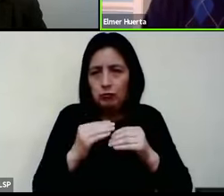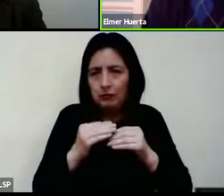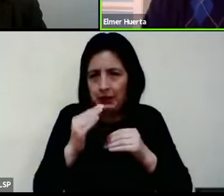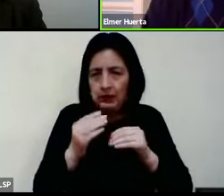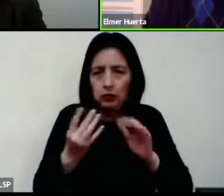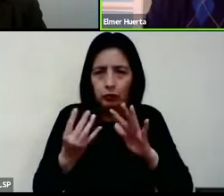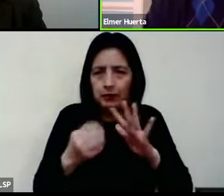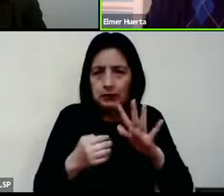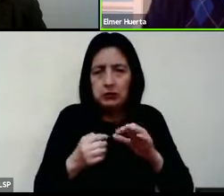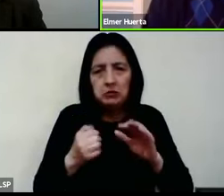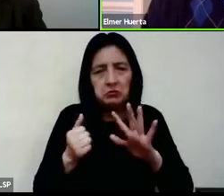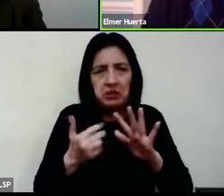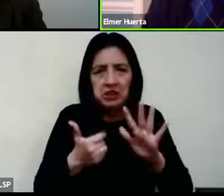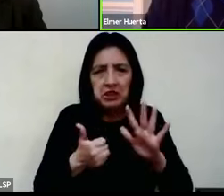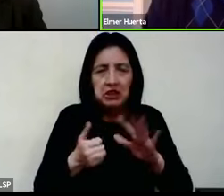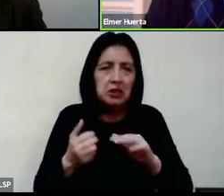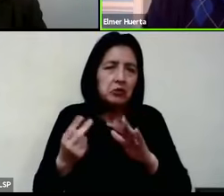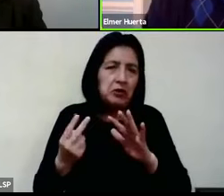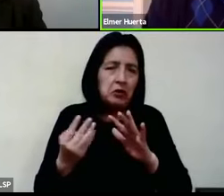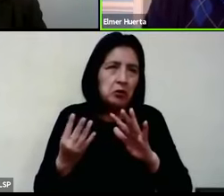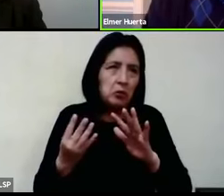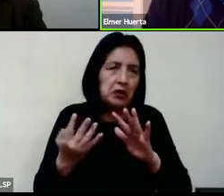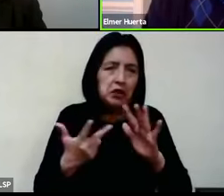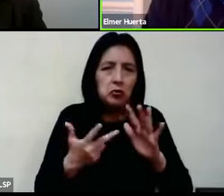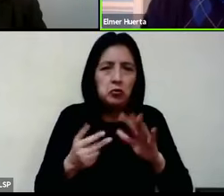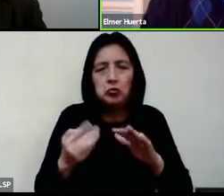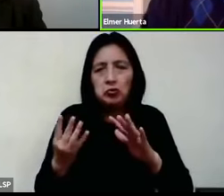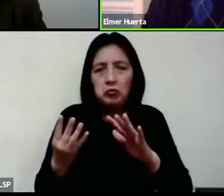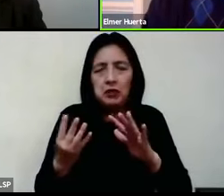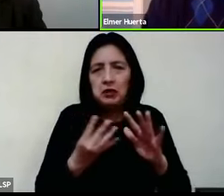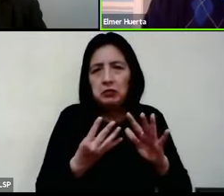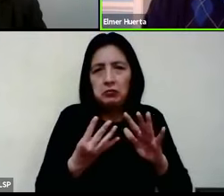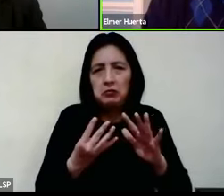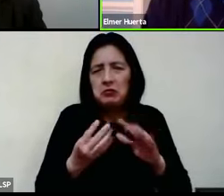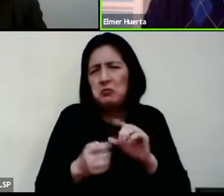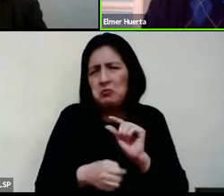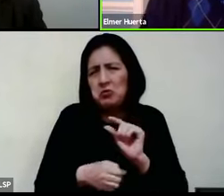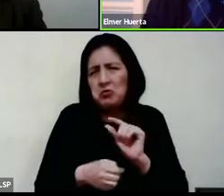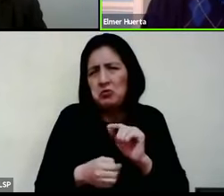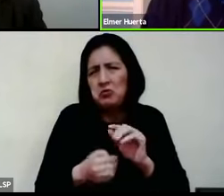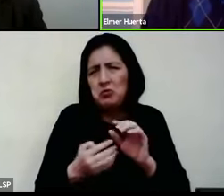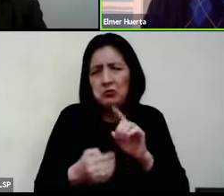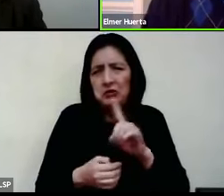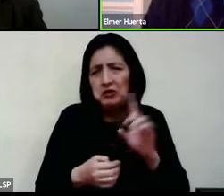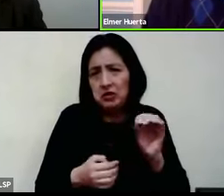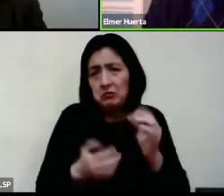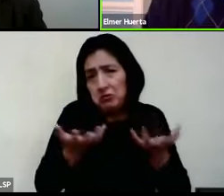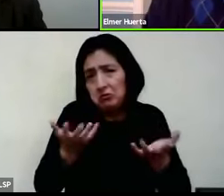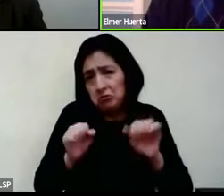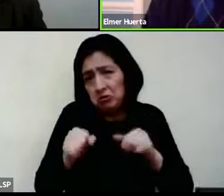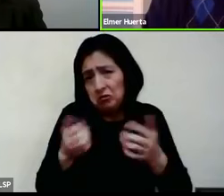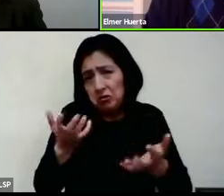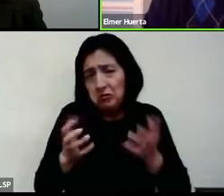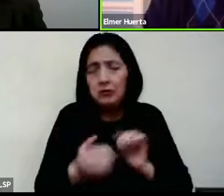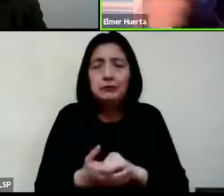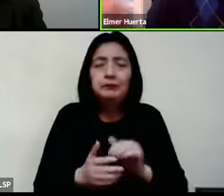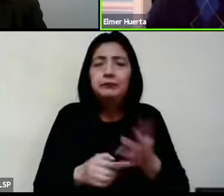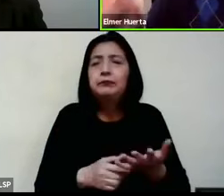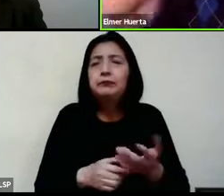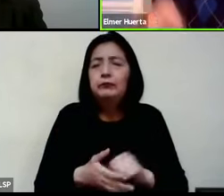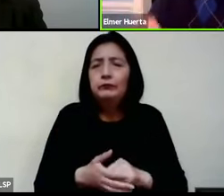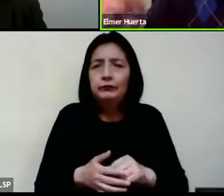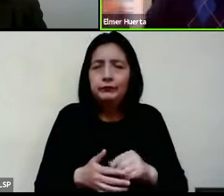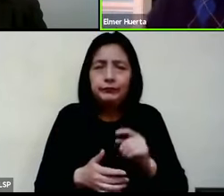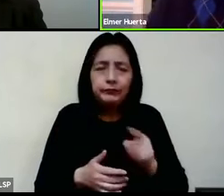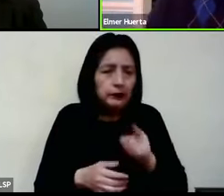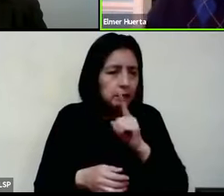95, 96, 97, 98, 99. Pocas llegan a 100, pero pueden llegar a 100. Listo. Entonces, si el